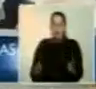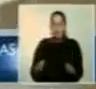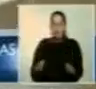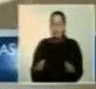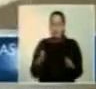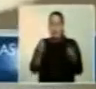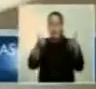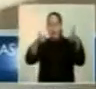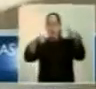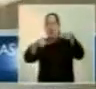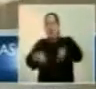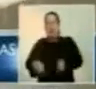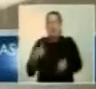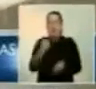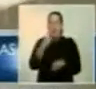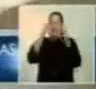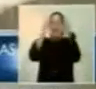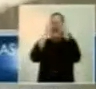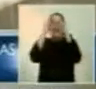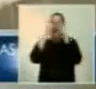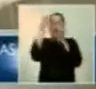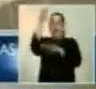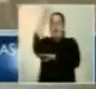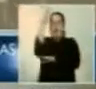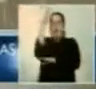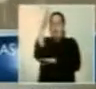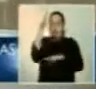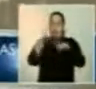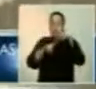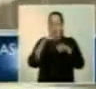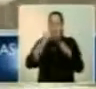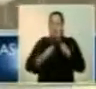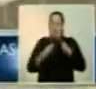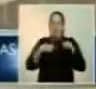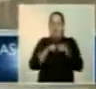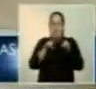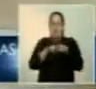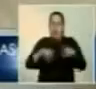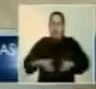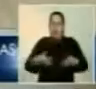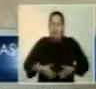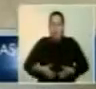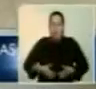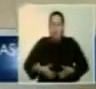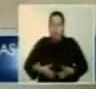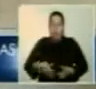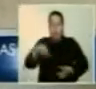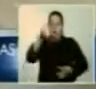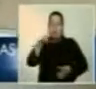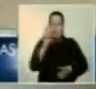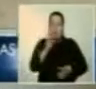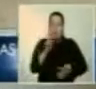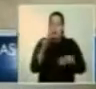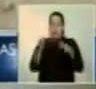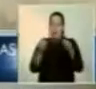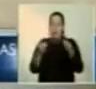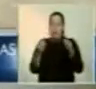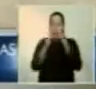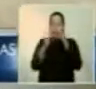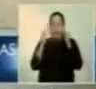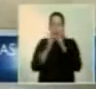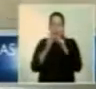tengo un día nos quedaron los techos de las matas para vivir como los monos como las iguanas y que eso lo que estarán buscando básicamente no es que